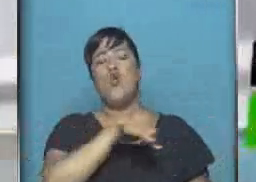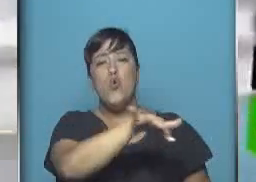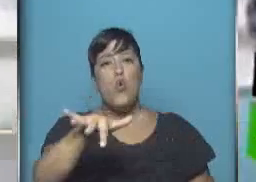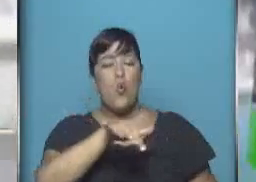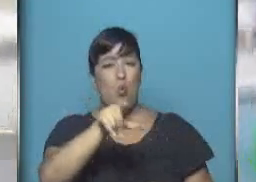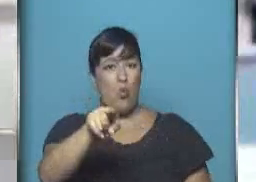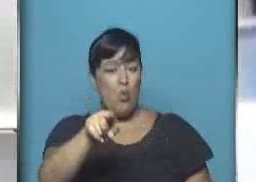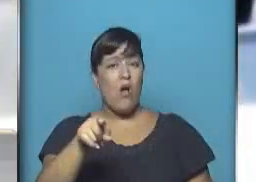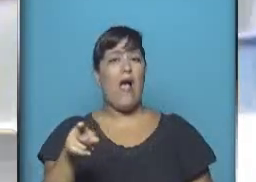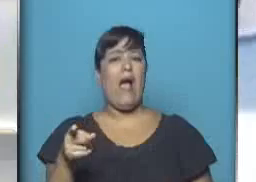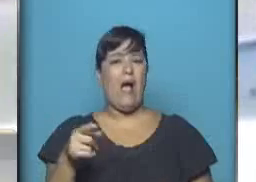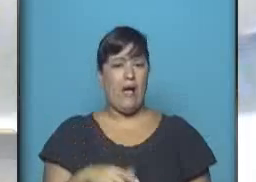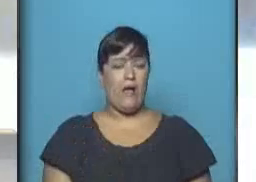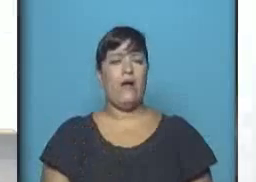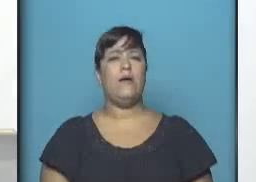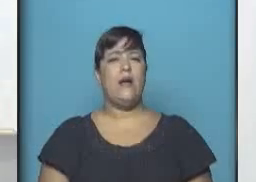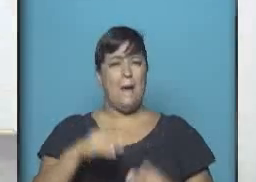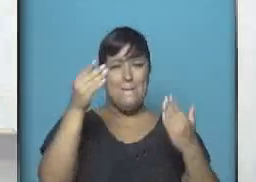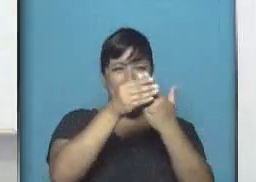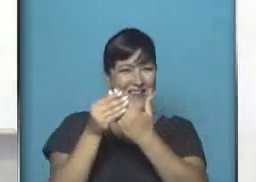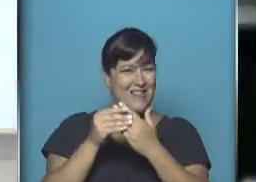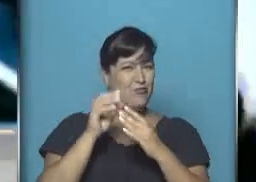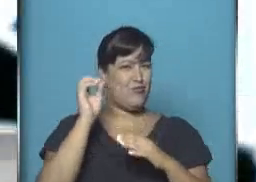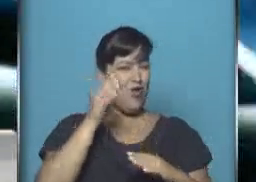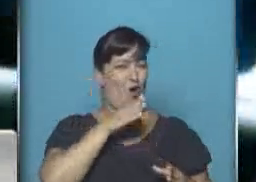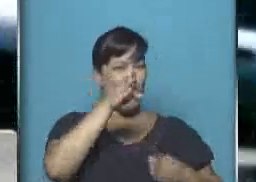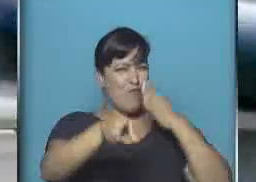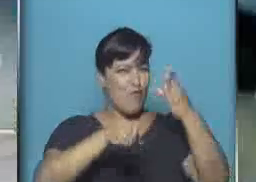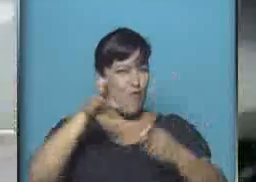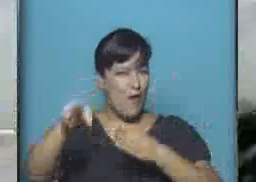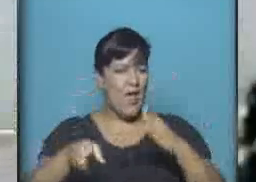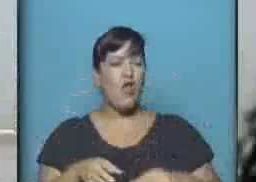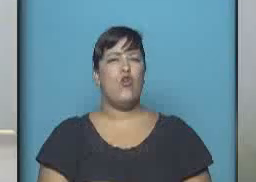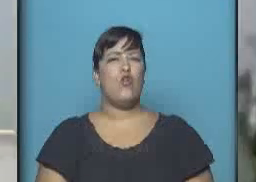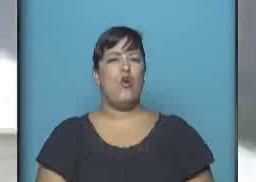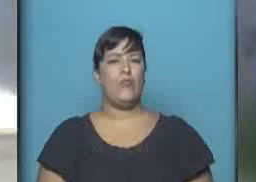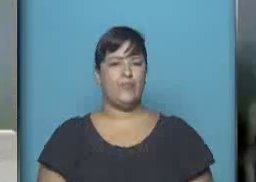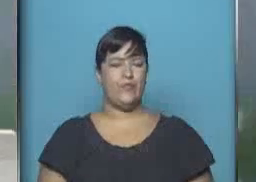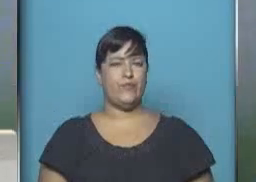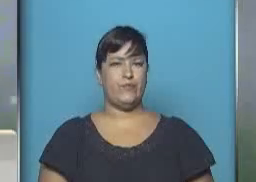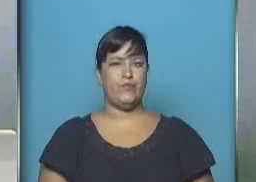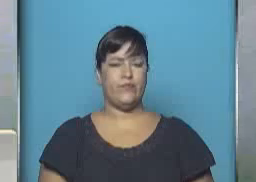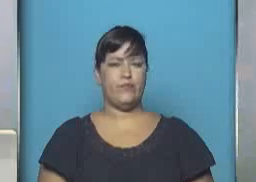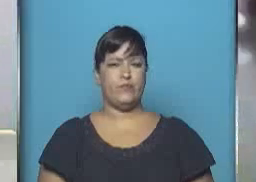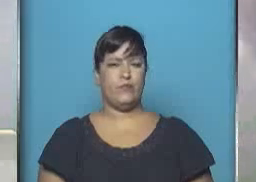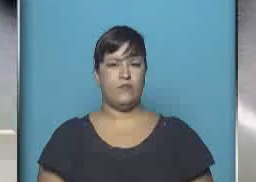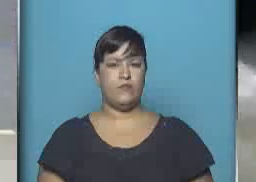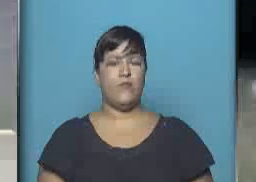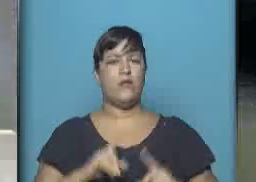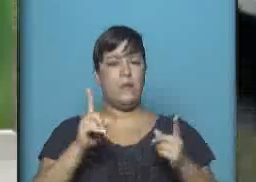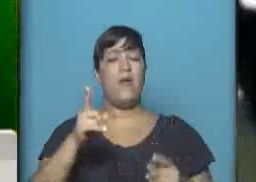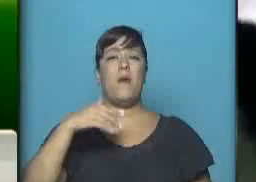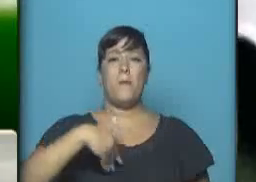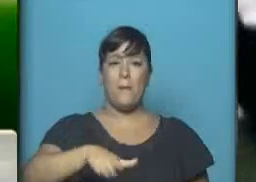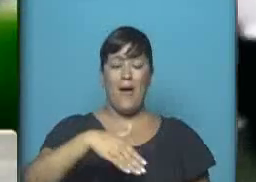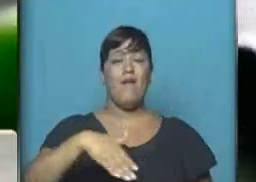ha estado Hollande, algunos ministros, y ahora a las 2 horas de París va a intervenir, va a haber una locución desde